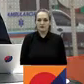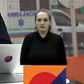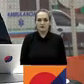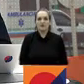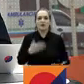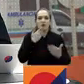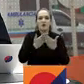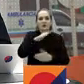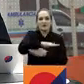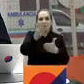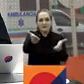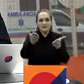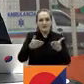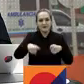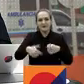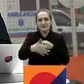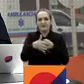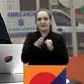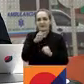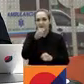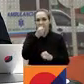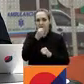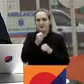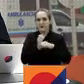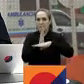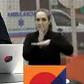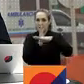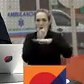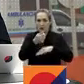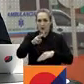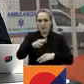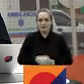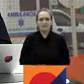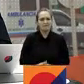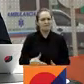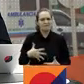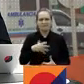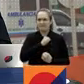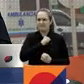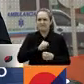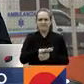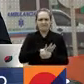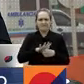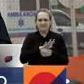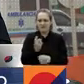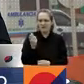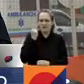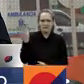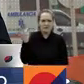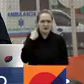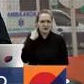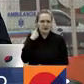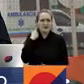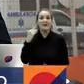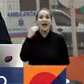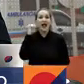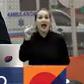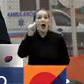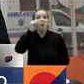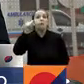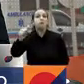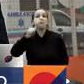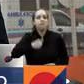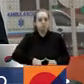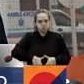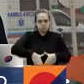Buenas tardes, bienvenidos a RTVC Noticias del Mediodía. Un indignante caso se conoció en las últimas horas. Una mujer